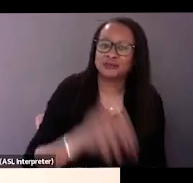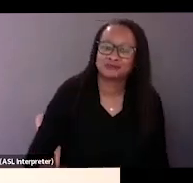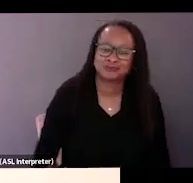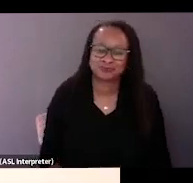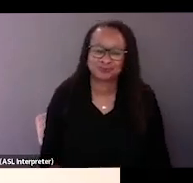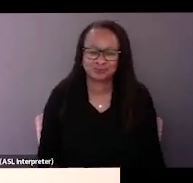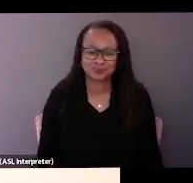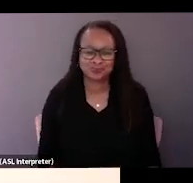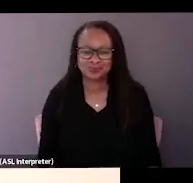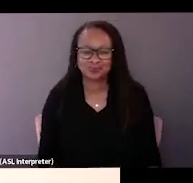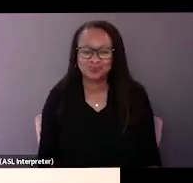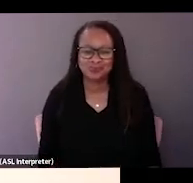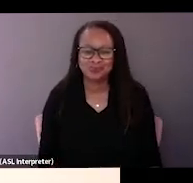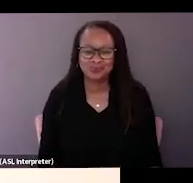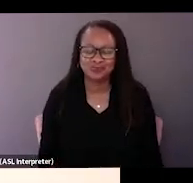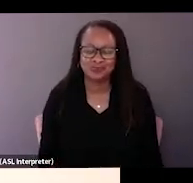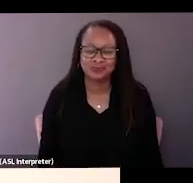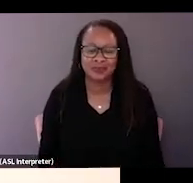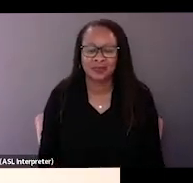En